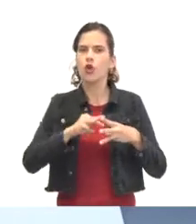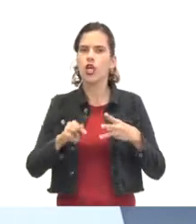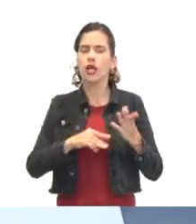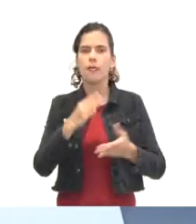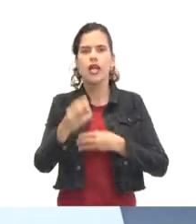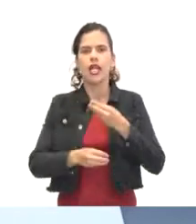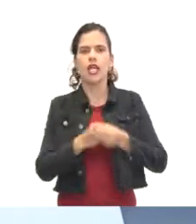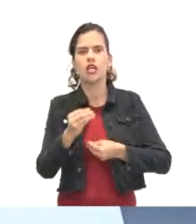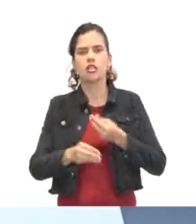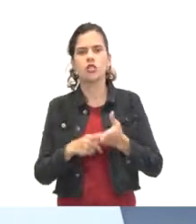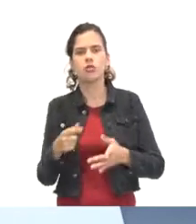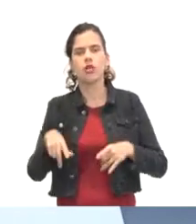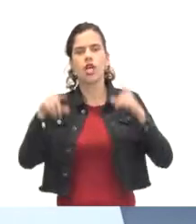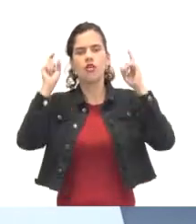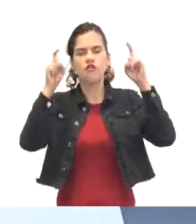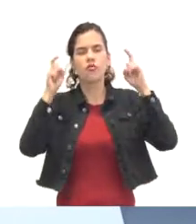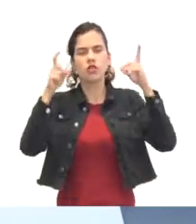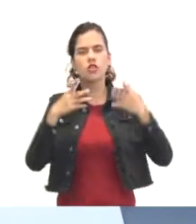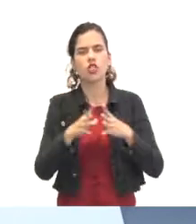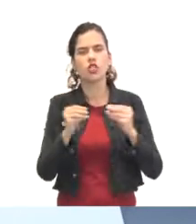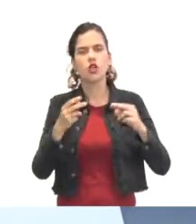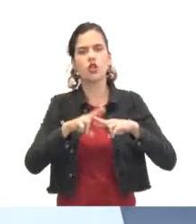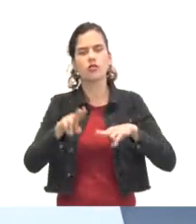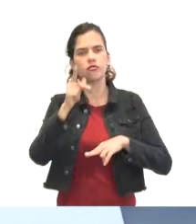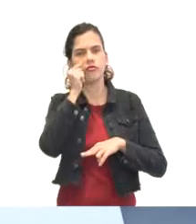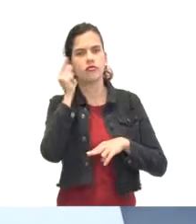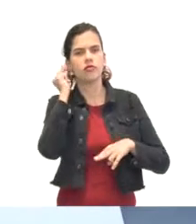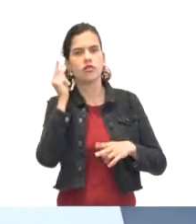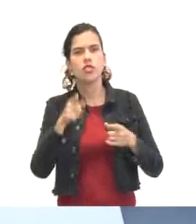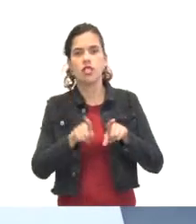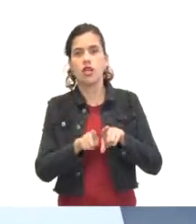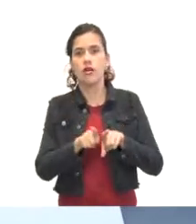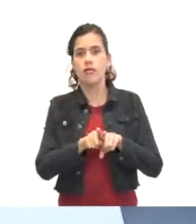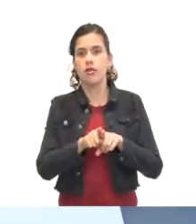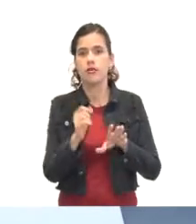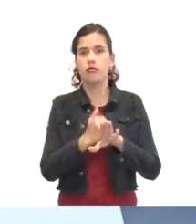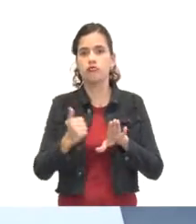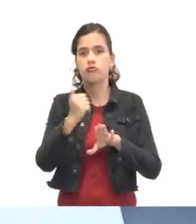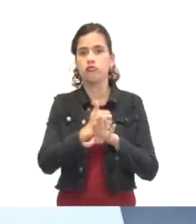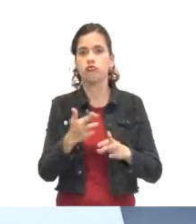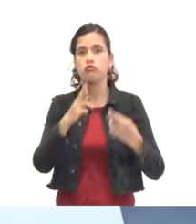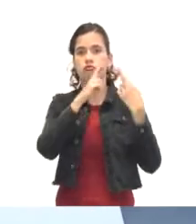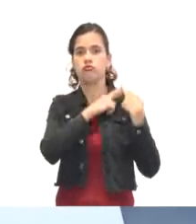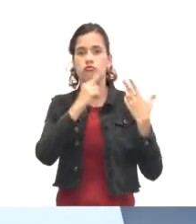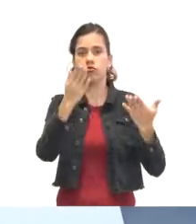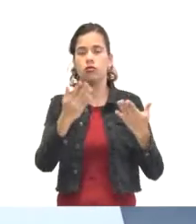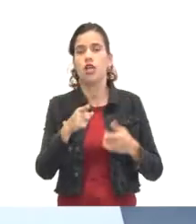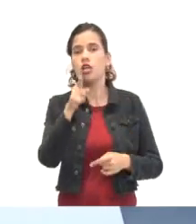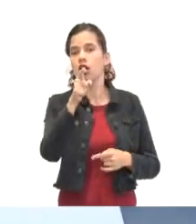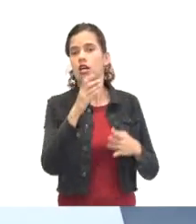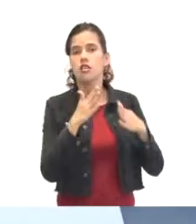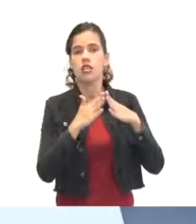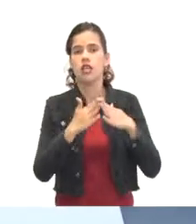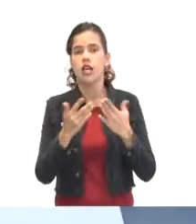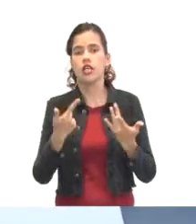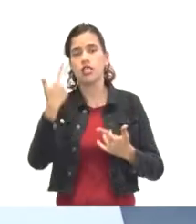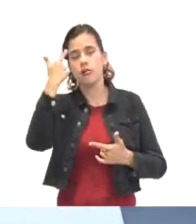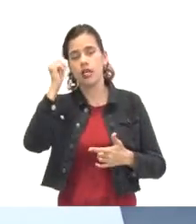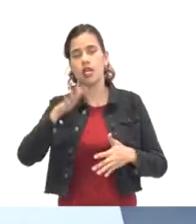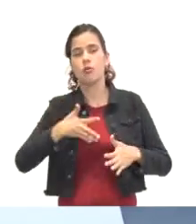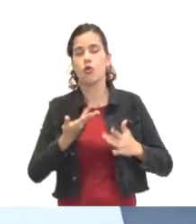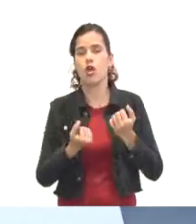supuesto, dedicado a todos aquellos niños, niñas y también a nuestros representantes y adultos significativos allá en casa, para que